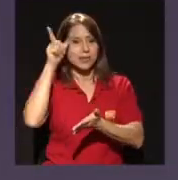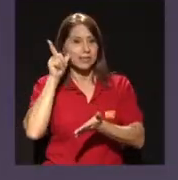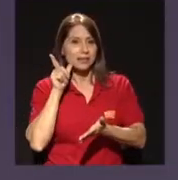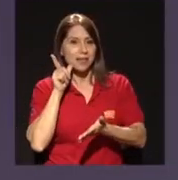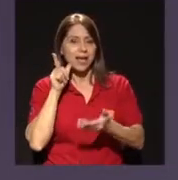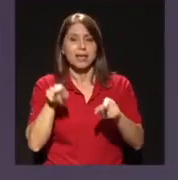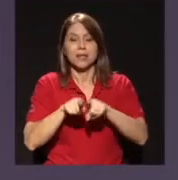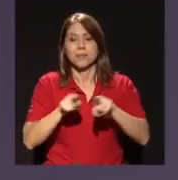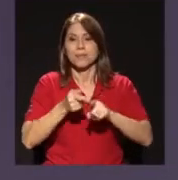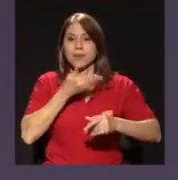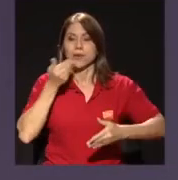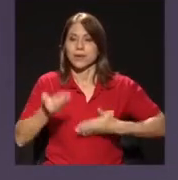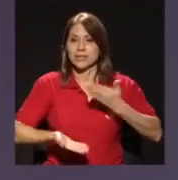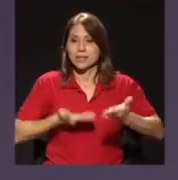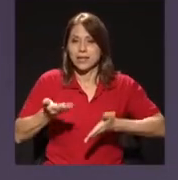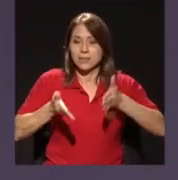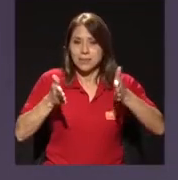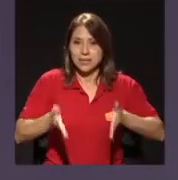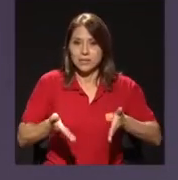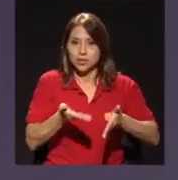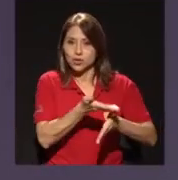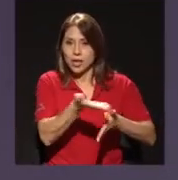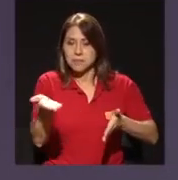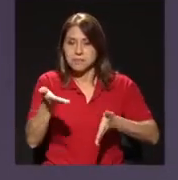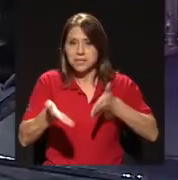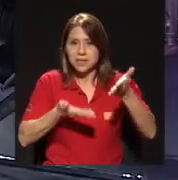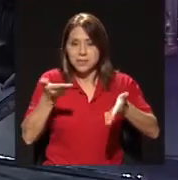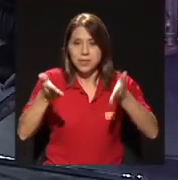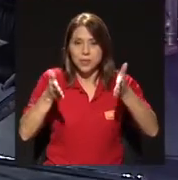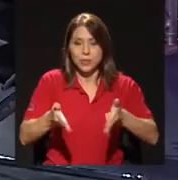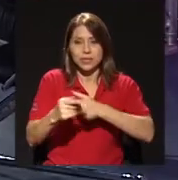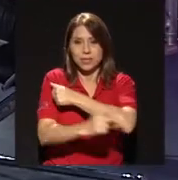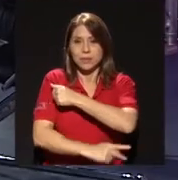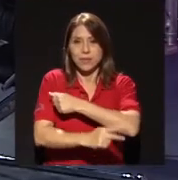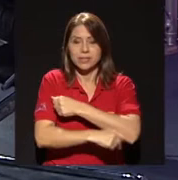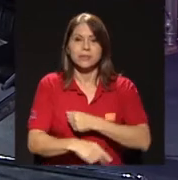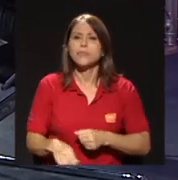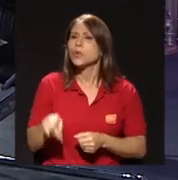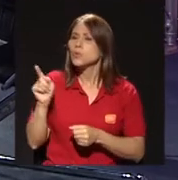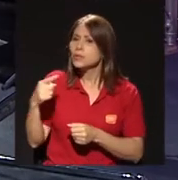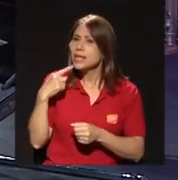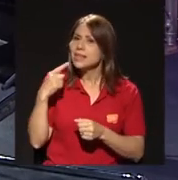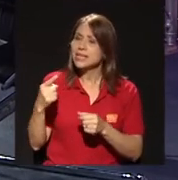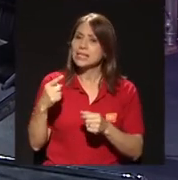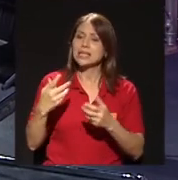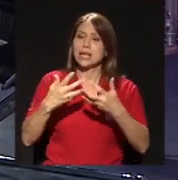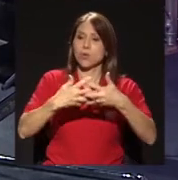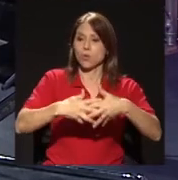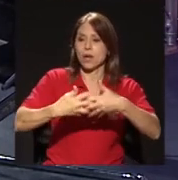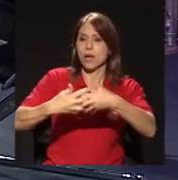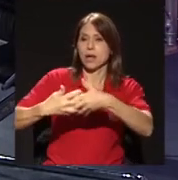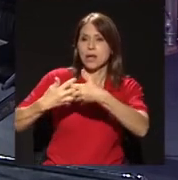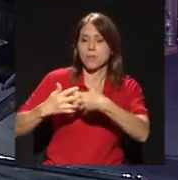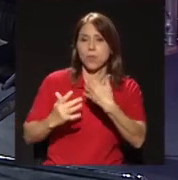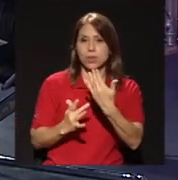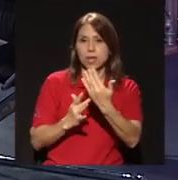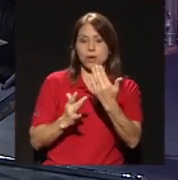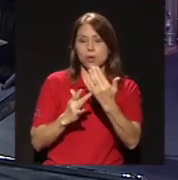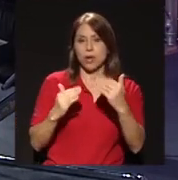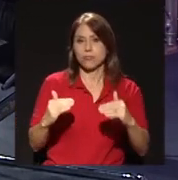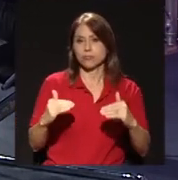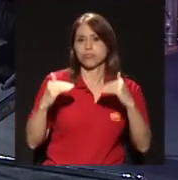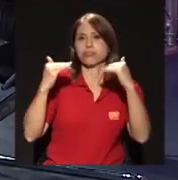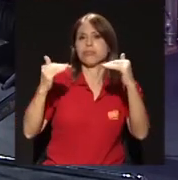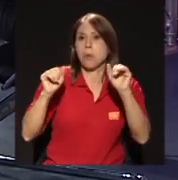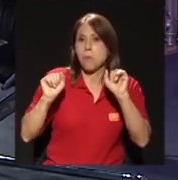nuestros servidores y al país también. Cuando usted dice que es un equipo de alta tecnología, a ver, tal vez una